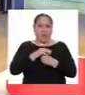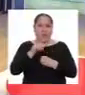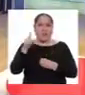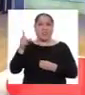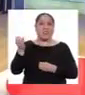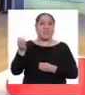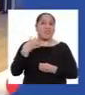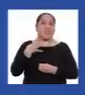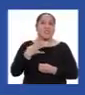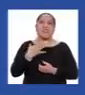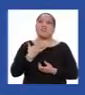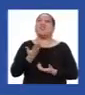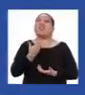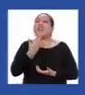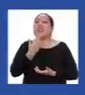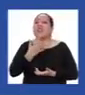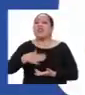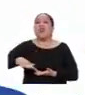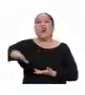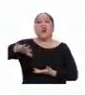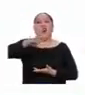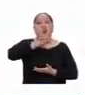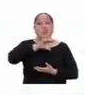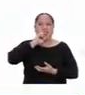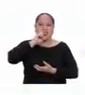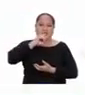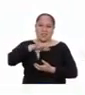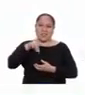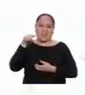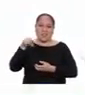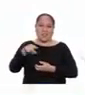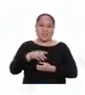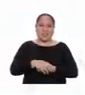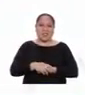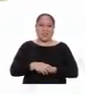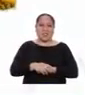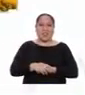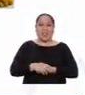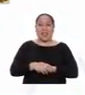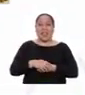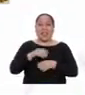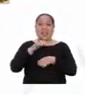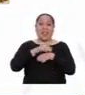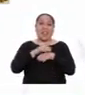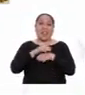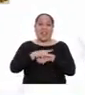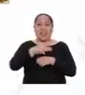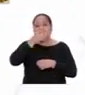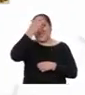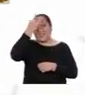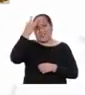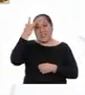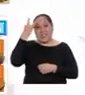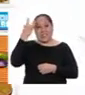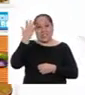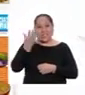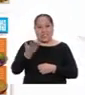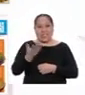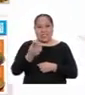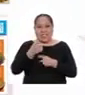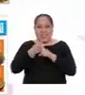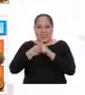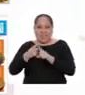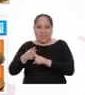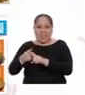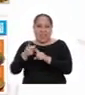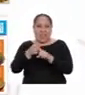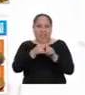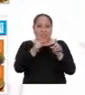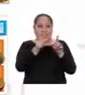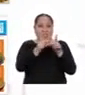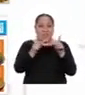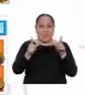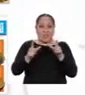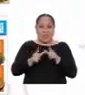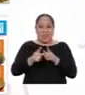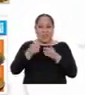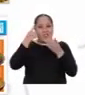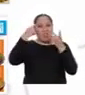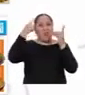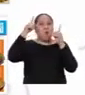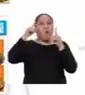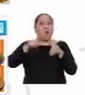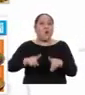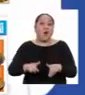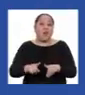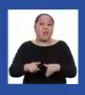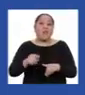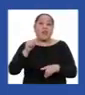dice todo el mundo. Ahí está en inglés, en francés, en todas partes concuerdan en que nuestra